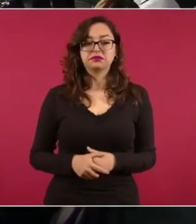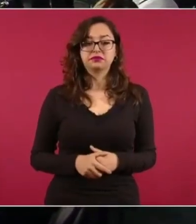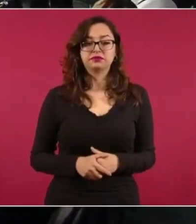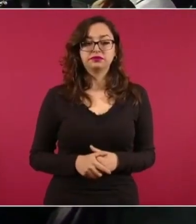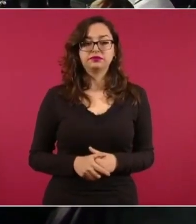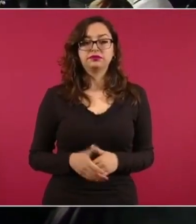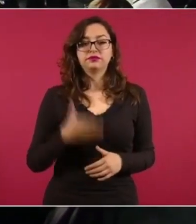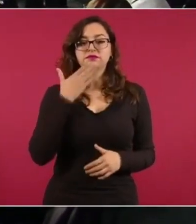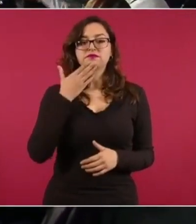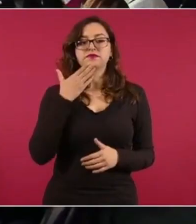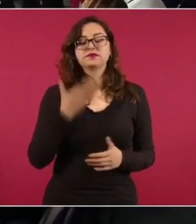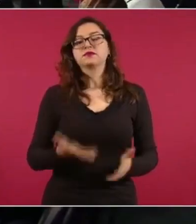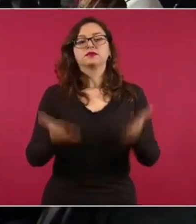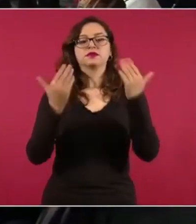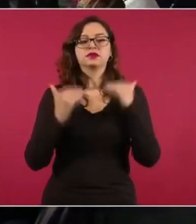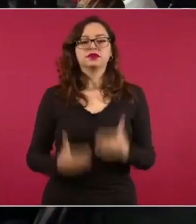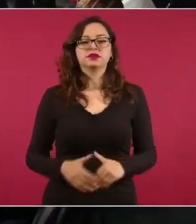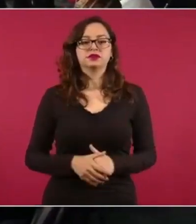Muy bien.